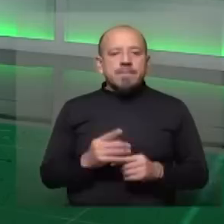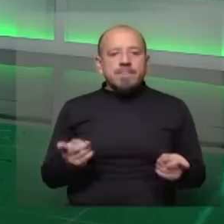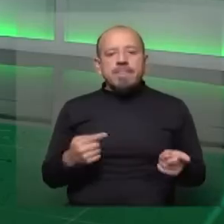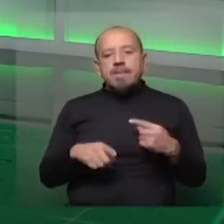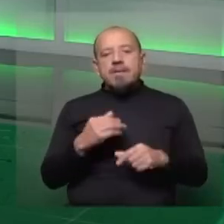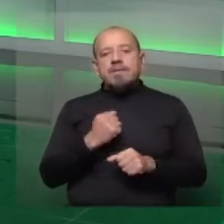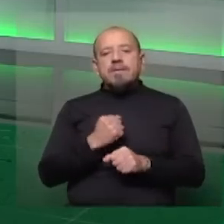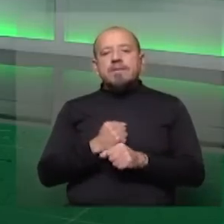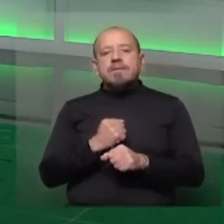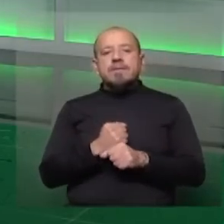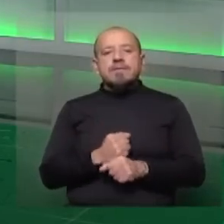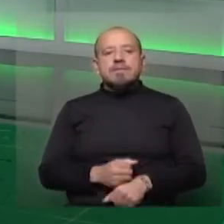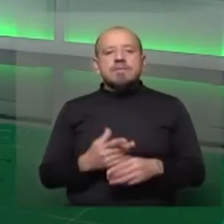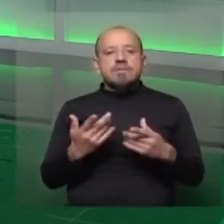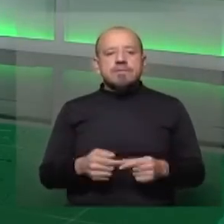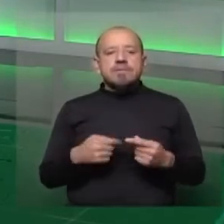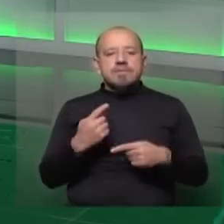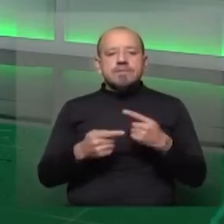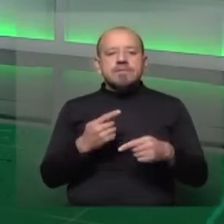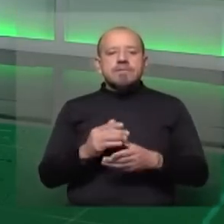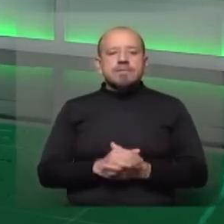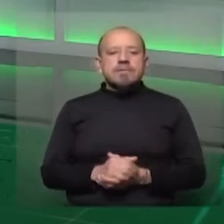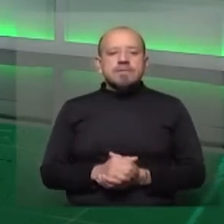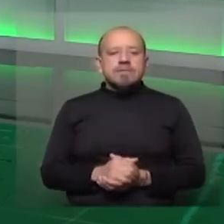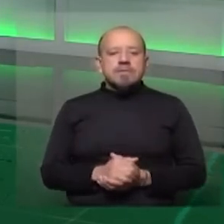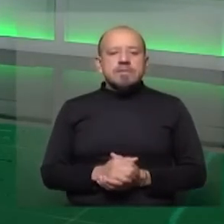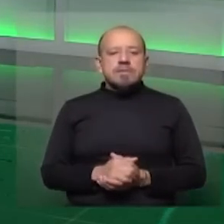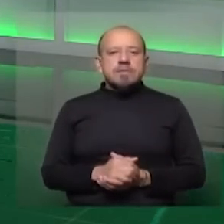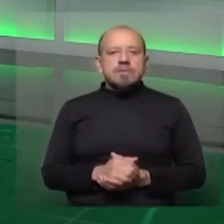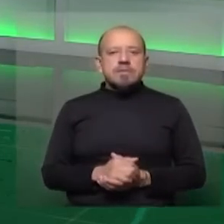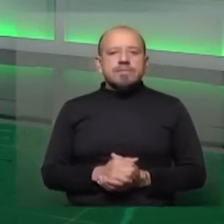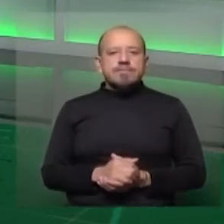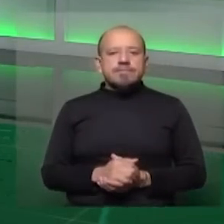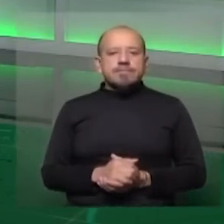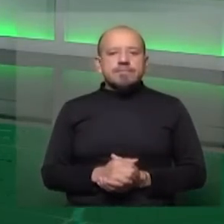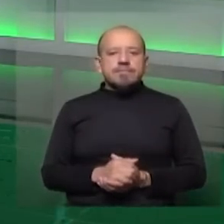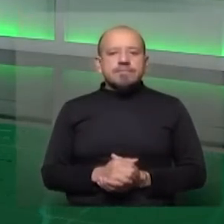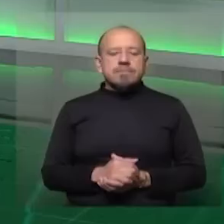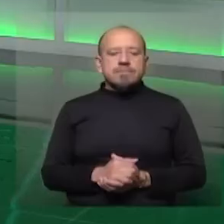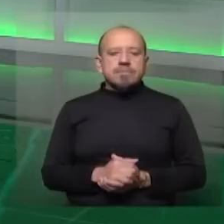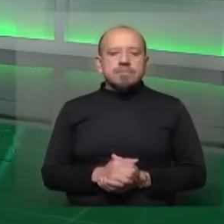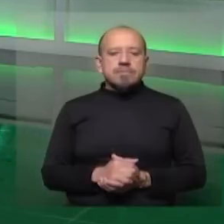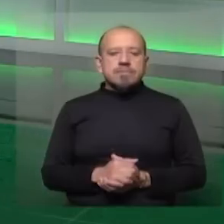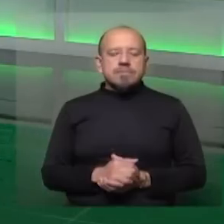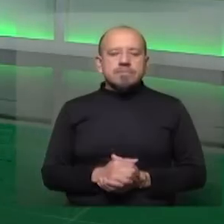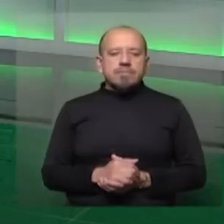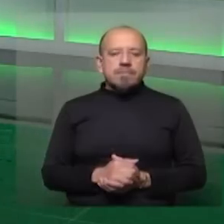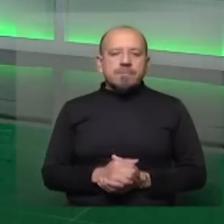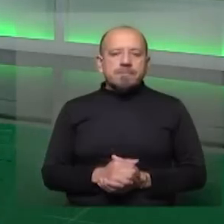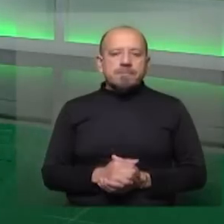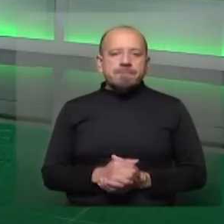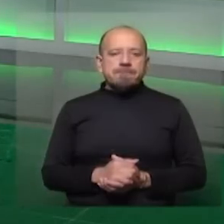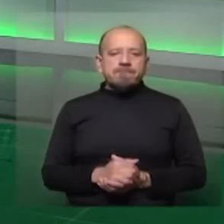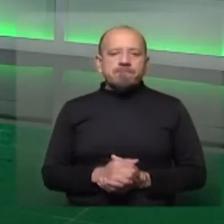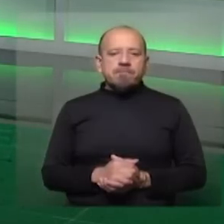nada al contrario quiero quiero seguir creciendo acá Ah bueno muy bien para eso hay que dormir por ejemplo por eso por eso es